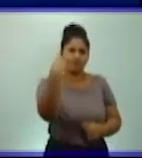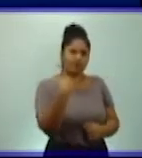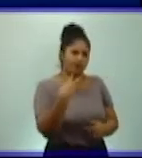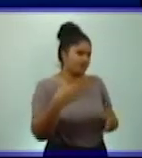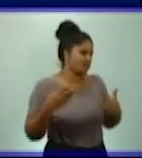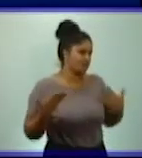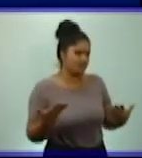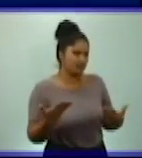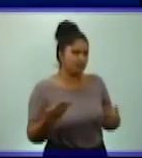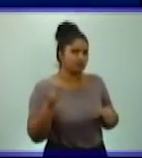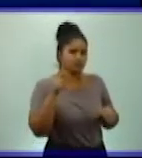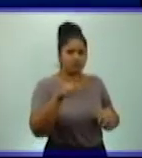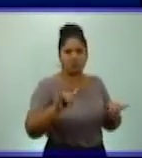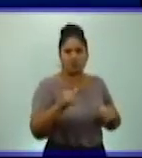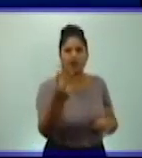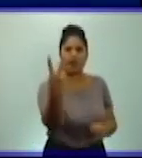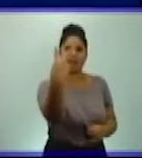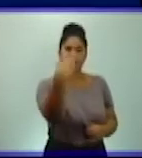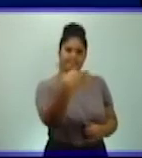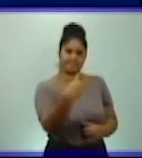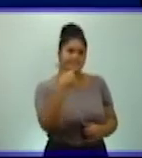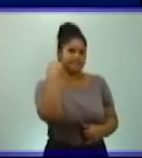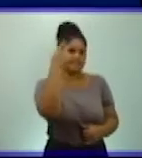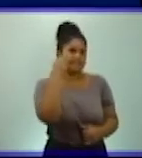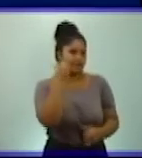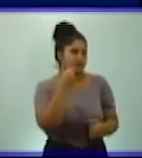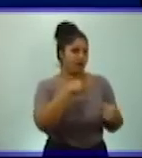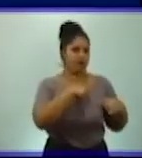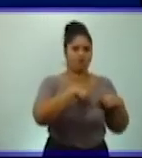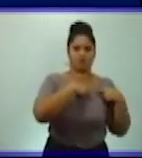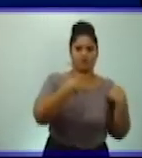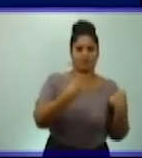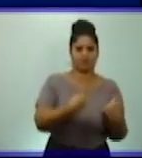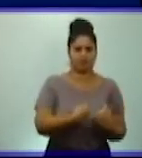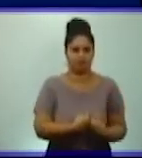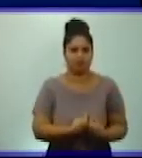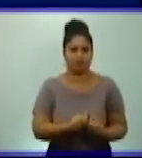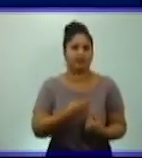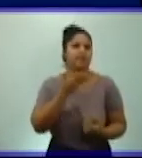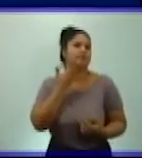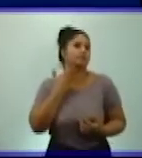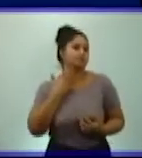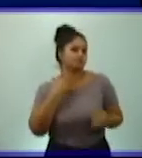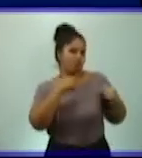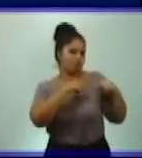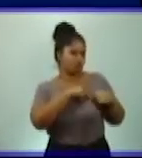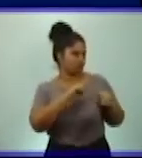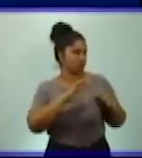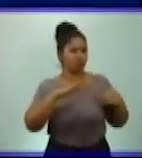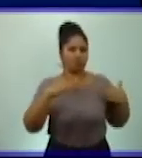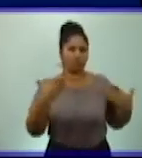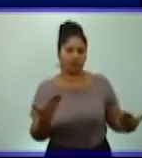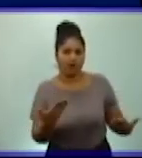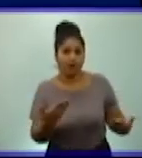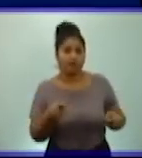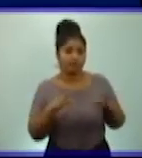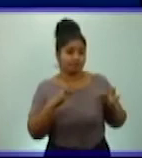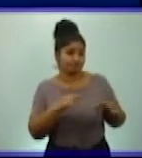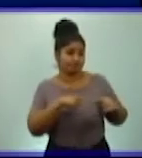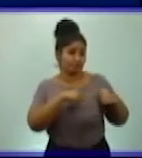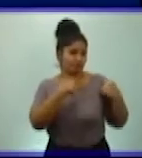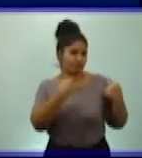más íntimo de una persona, en este caso de una mujer. El corazón deshecho, destruido entre